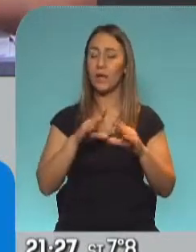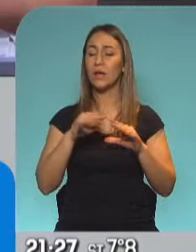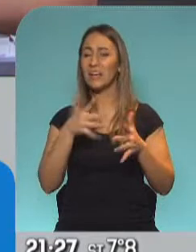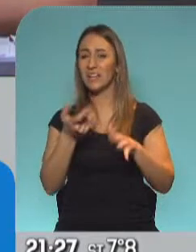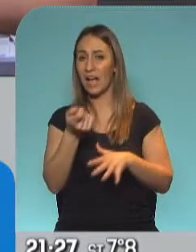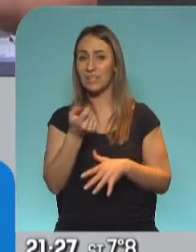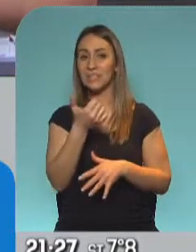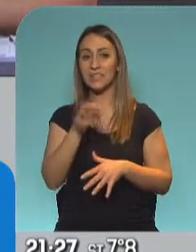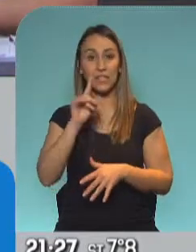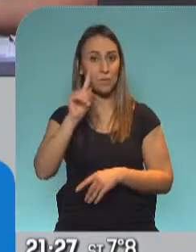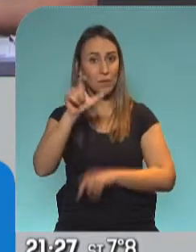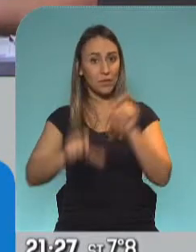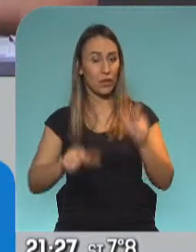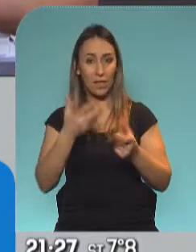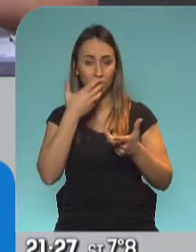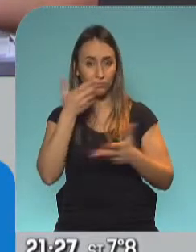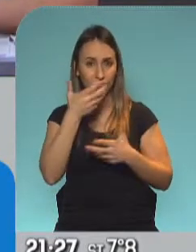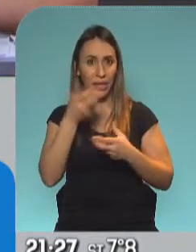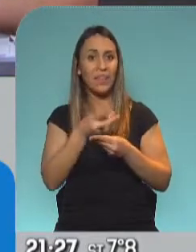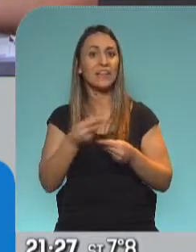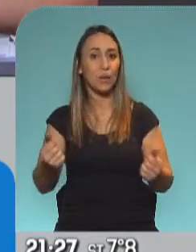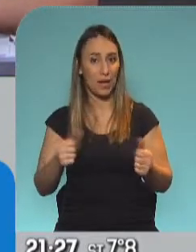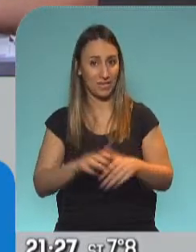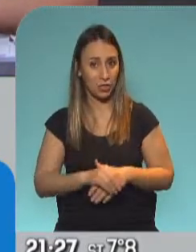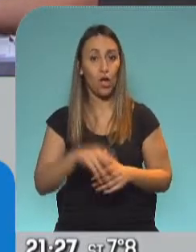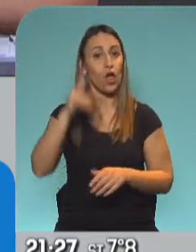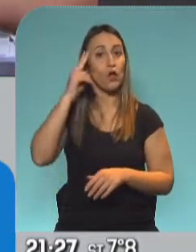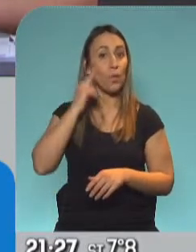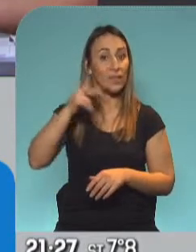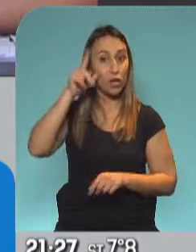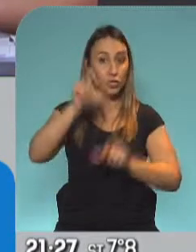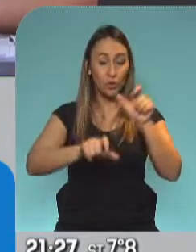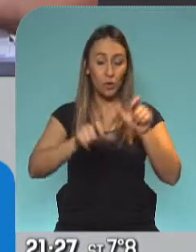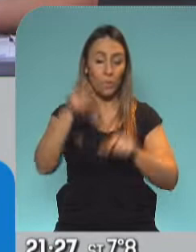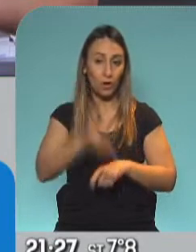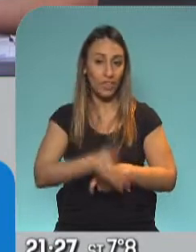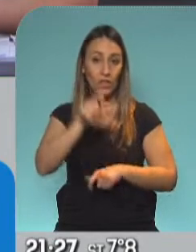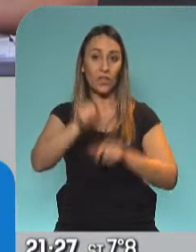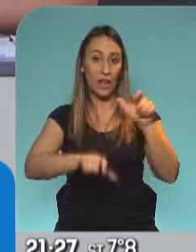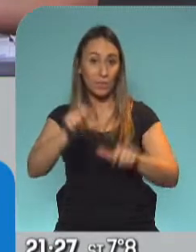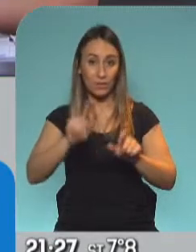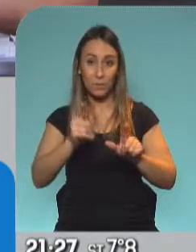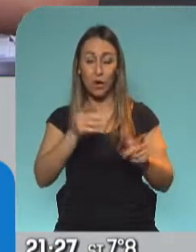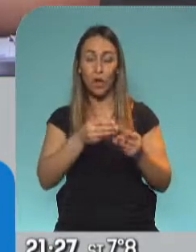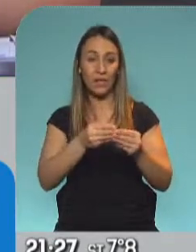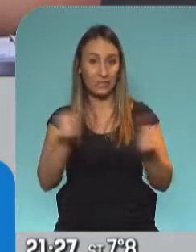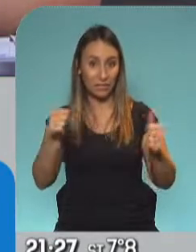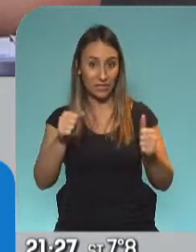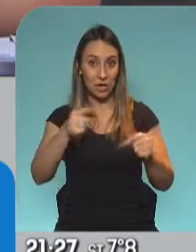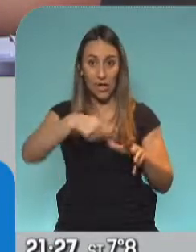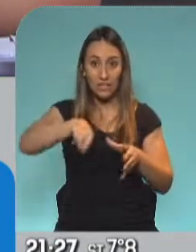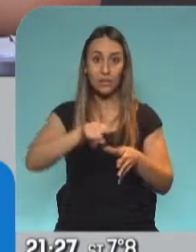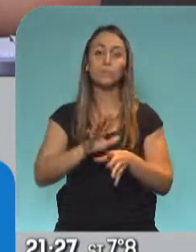60.000 personas desaparecidas. El 98% de esas personas, de esas 60.000 personas desaparecidas, están